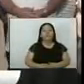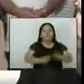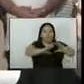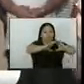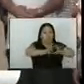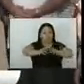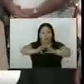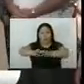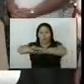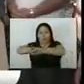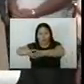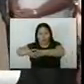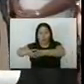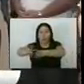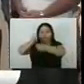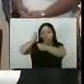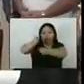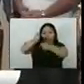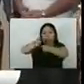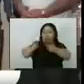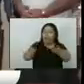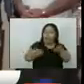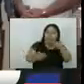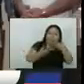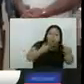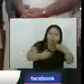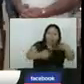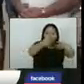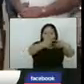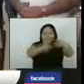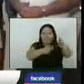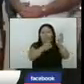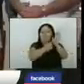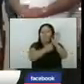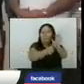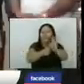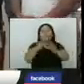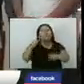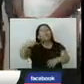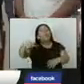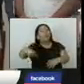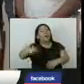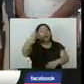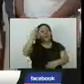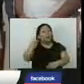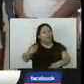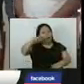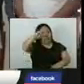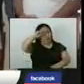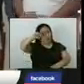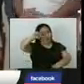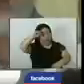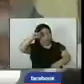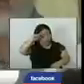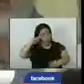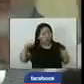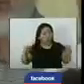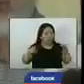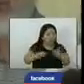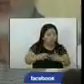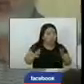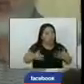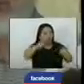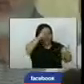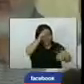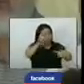Grupos sindicalistas revelan más de las peticiones laborales que harán públicas el lunes durante la conmemoración del Día del Trabajador. Una de ellas es la